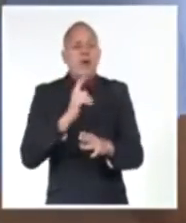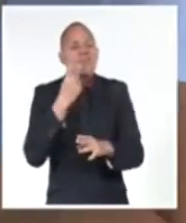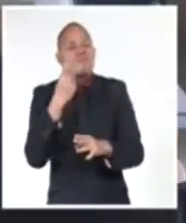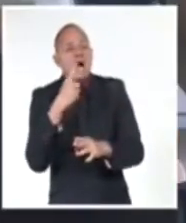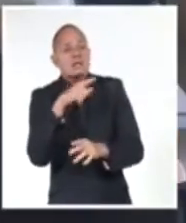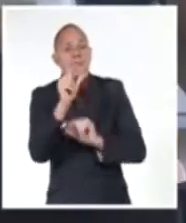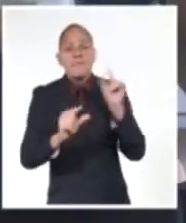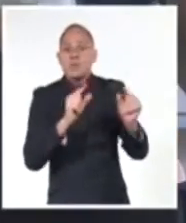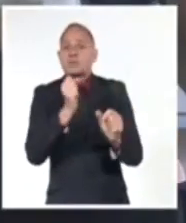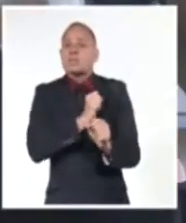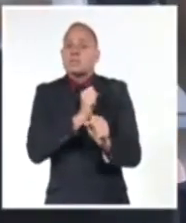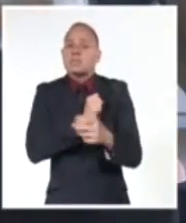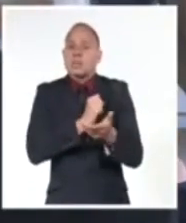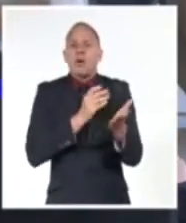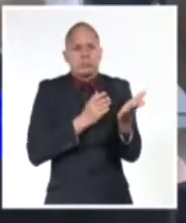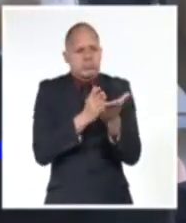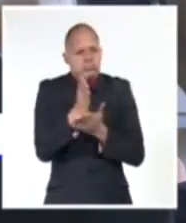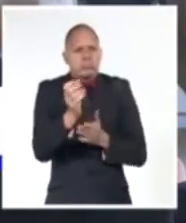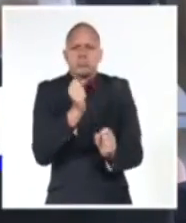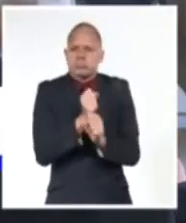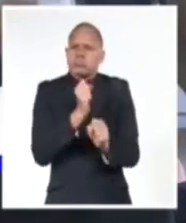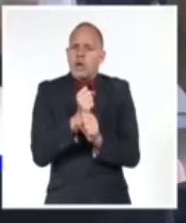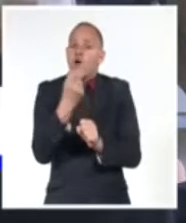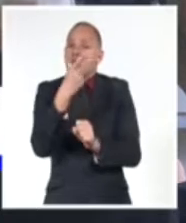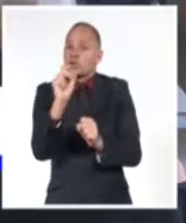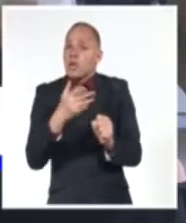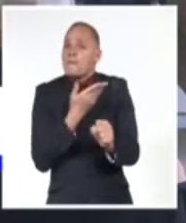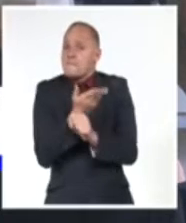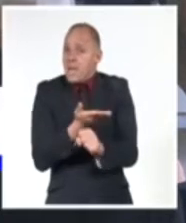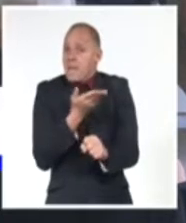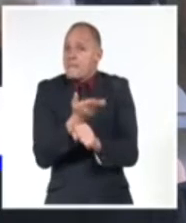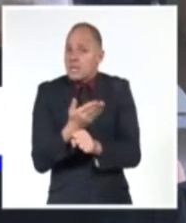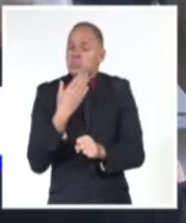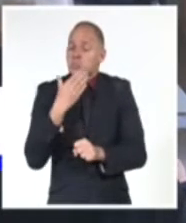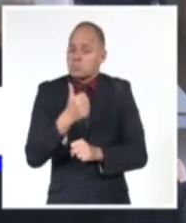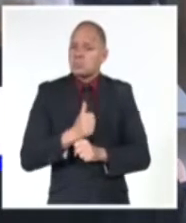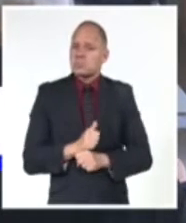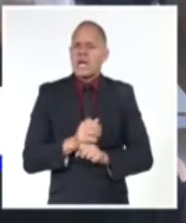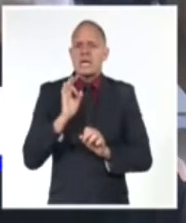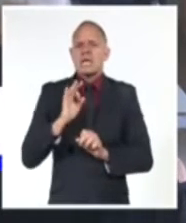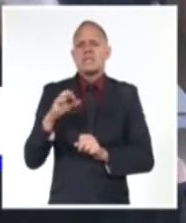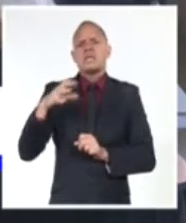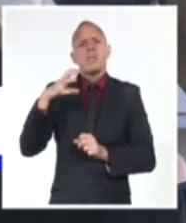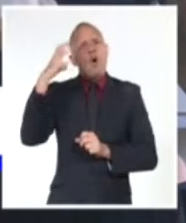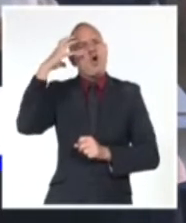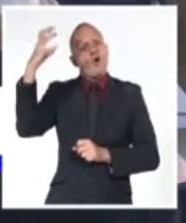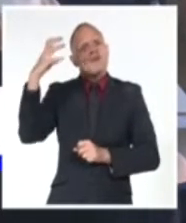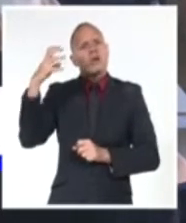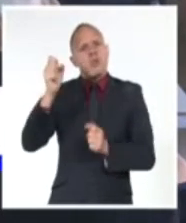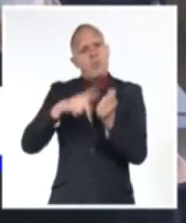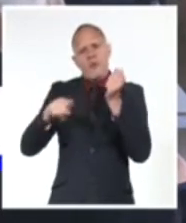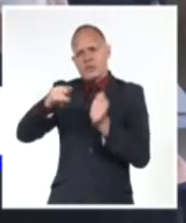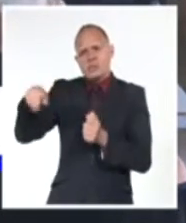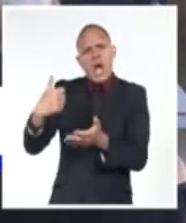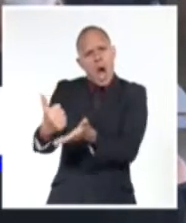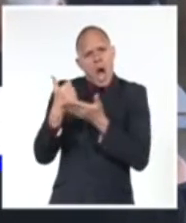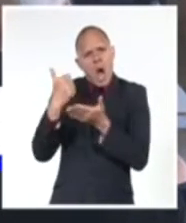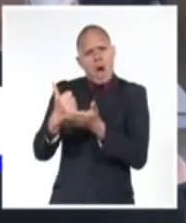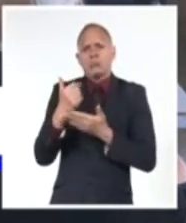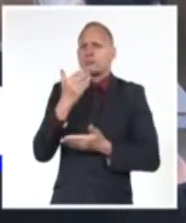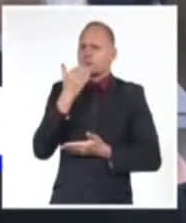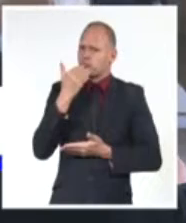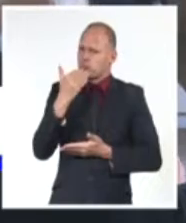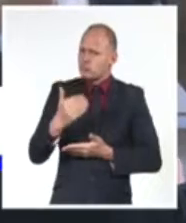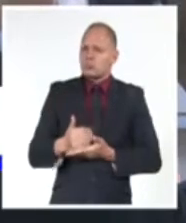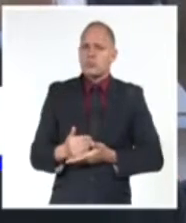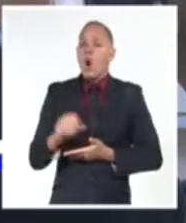ayudan. Hemos tenido muy buen apoyo y muy buena ayuda del gobierno provincial, hemos tenido mucha ayuda de todos los